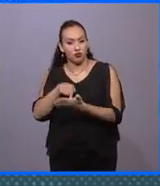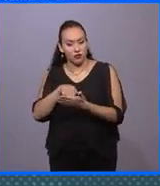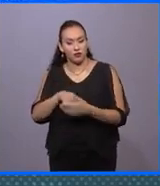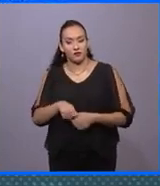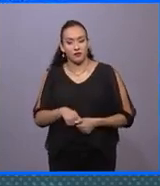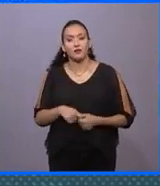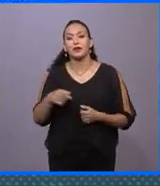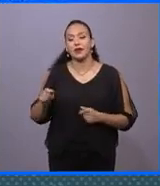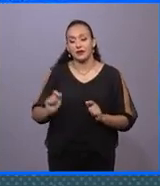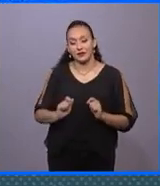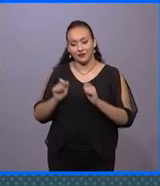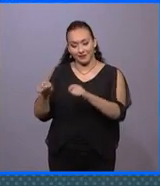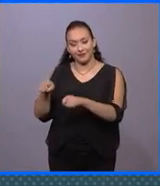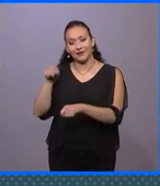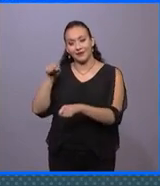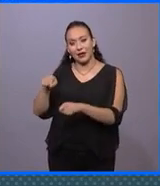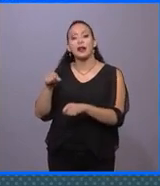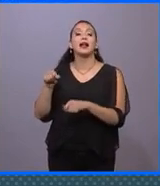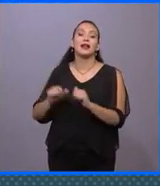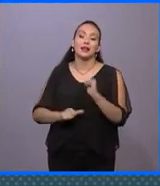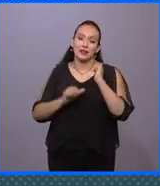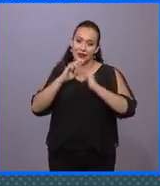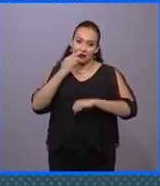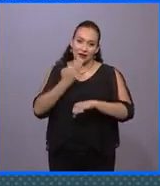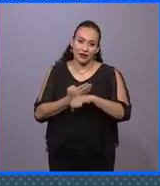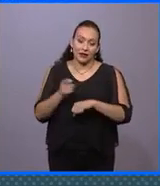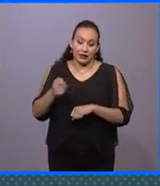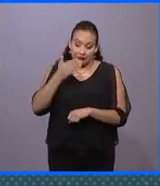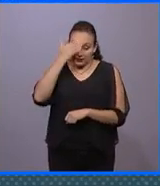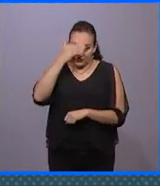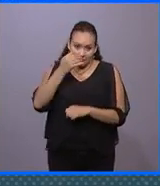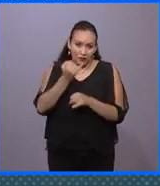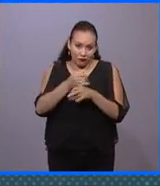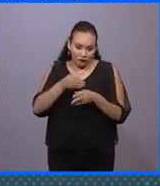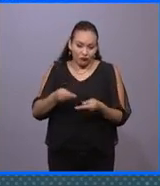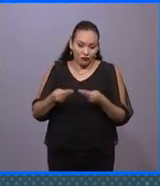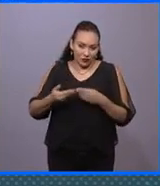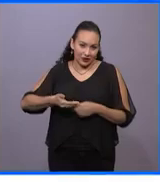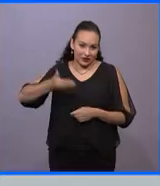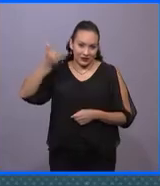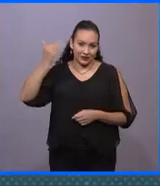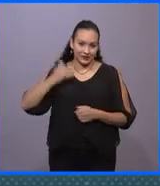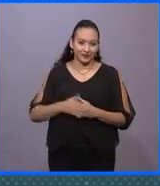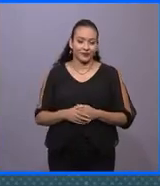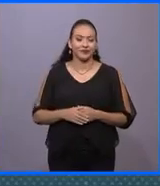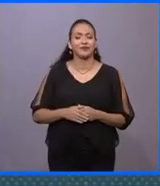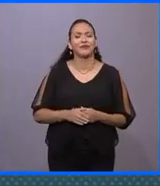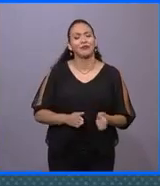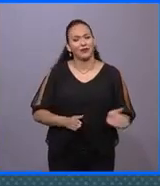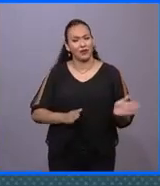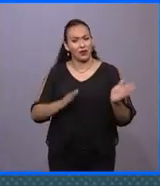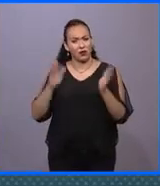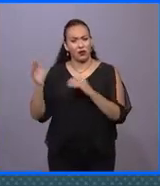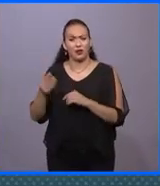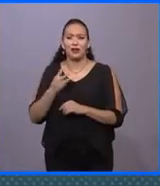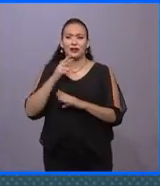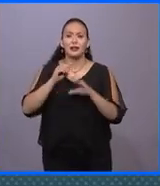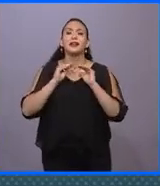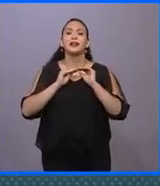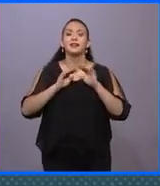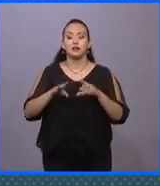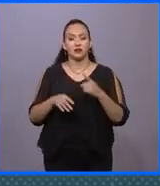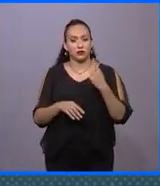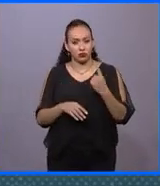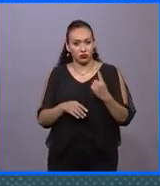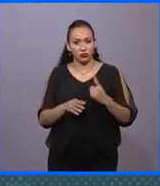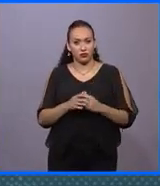Corresponde al Tribunal Colegiado de Circuito, que tuvo conocimiento previo de este asunto. de Pleno Regional y se publicaron 3 criterios, uno